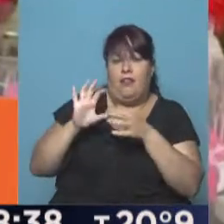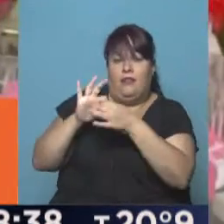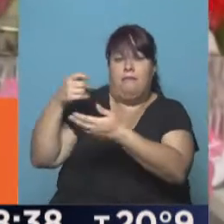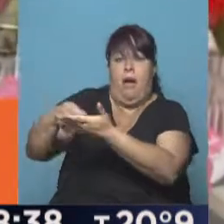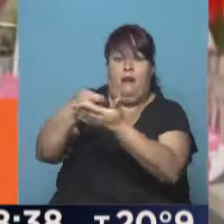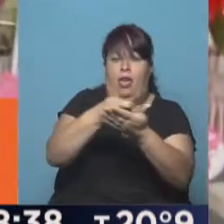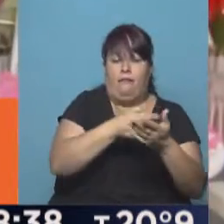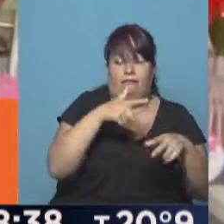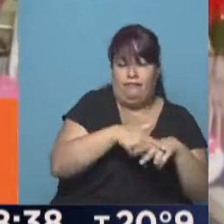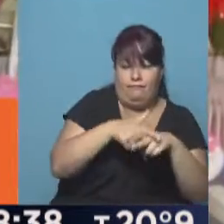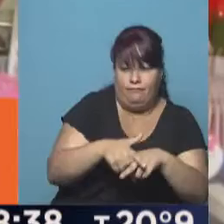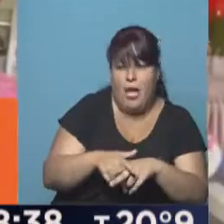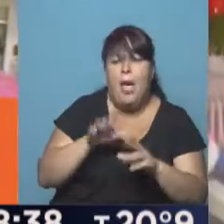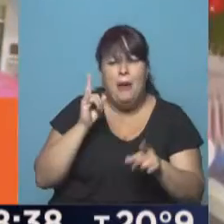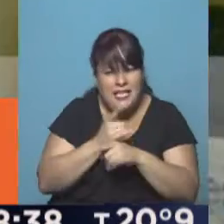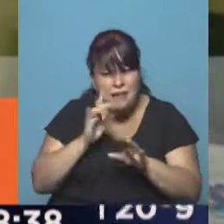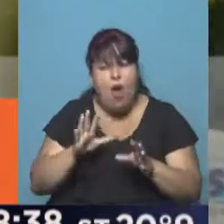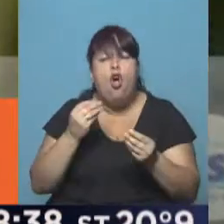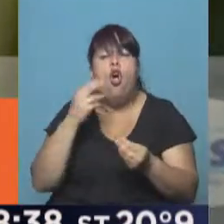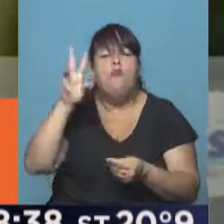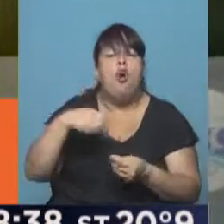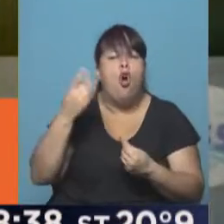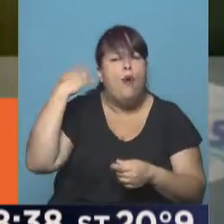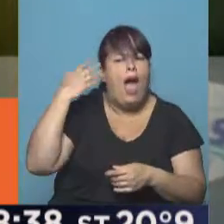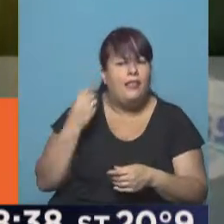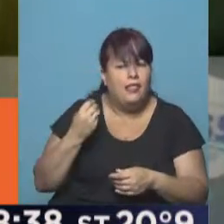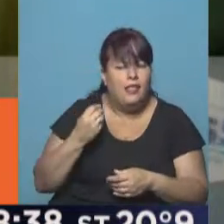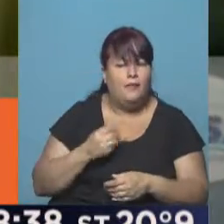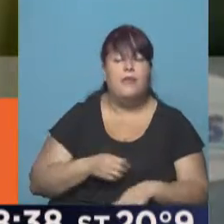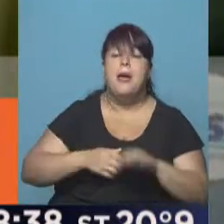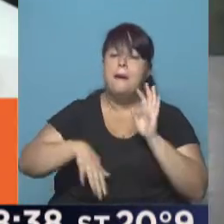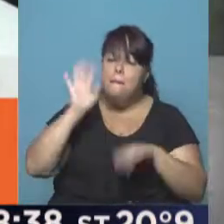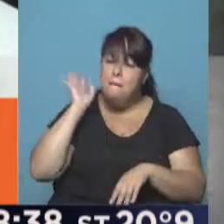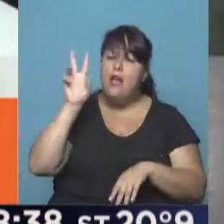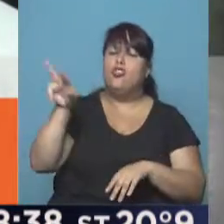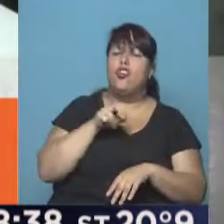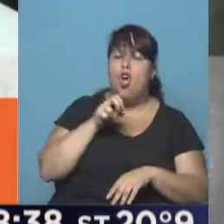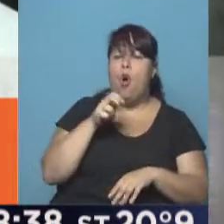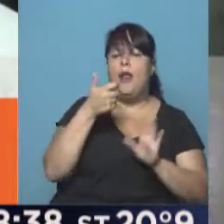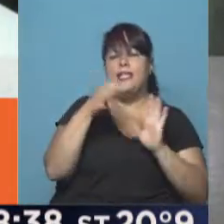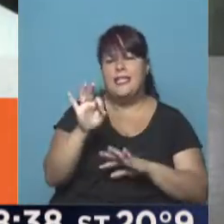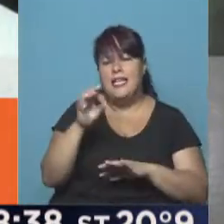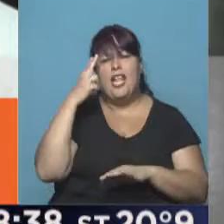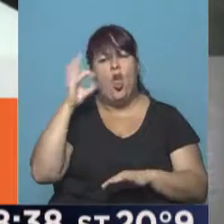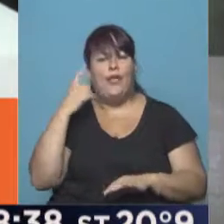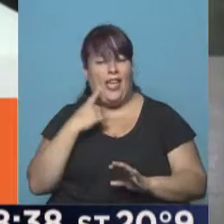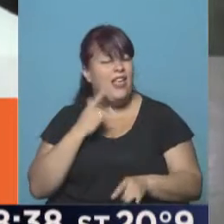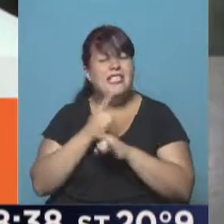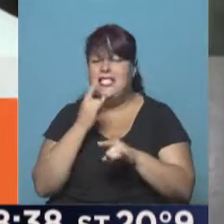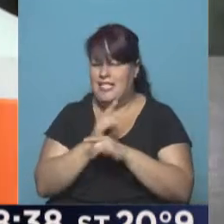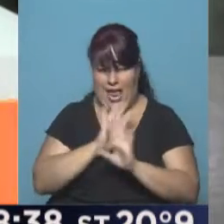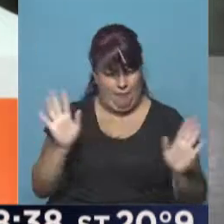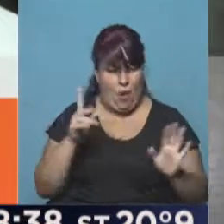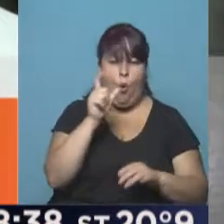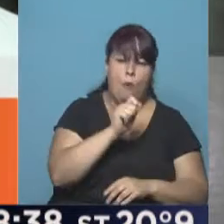pagos pero siempre fue así como venían cobrando habitualmente generalmente veníamos cobrando entre 60 y 90 días siempre siempre siempre